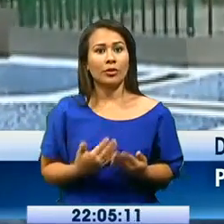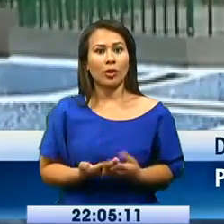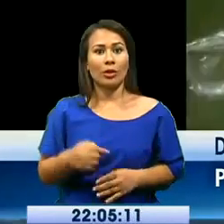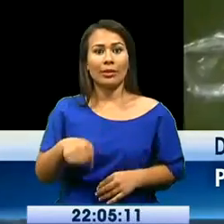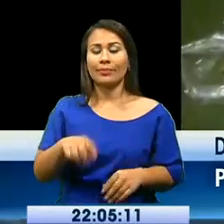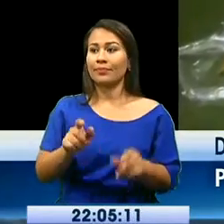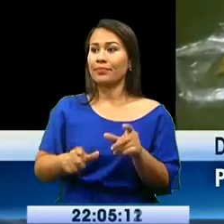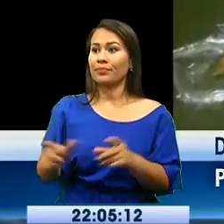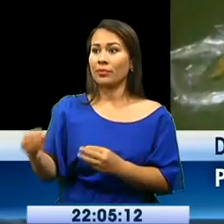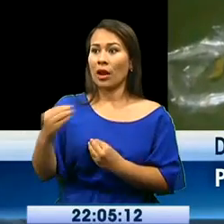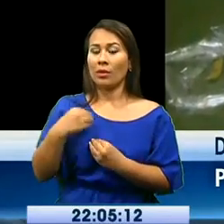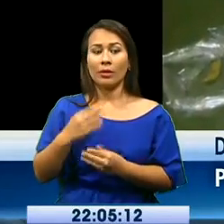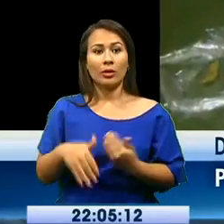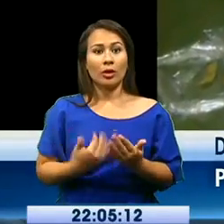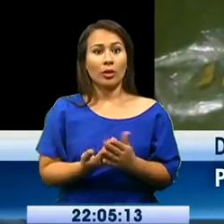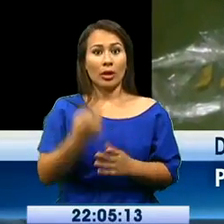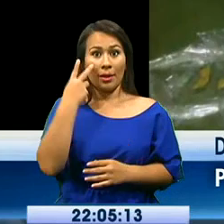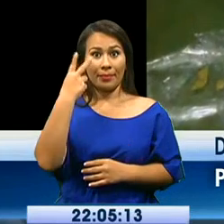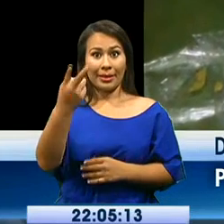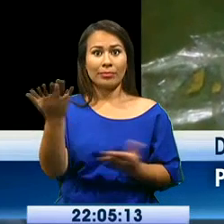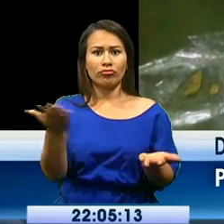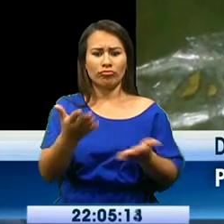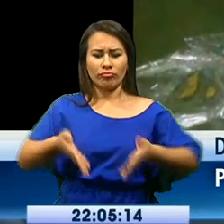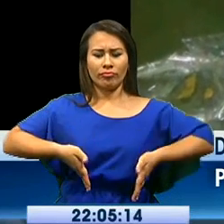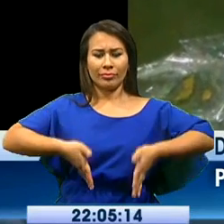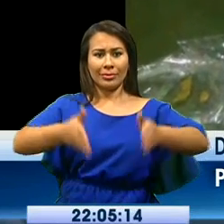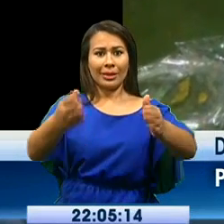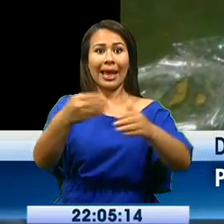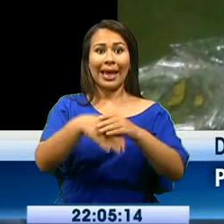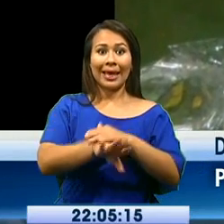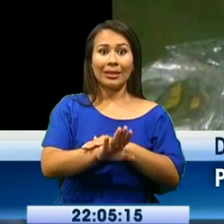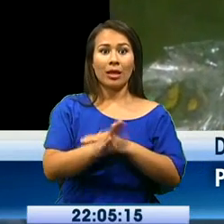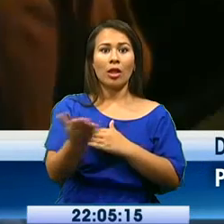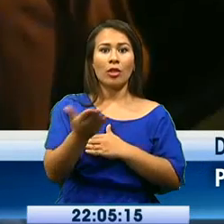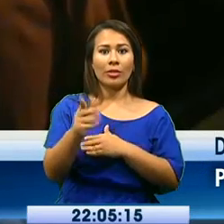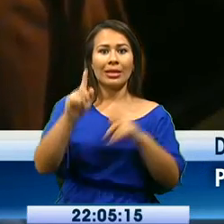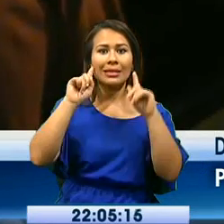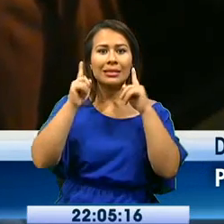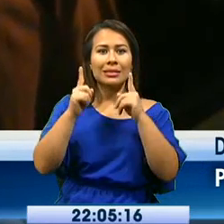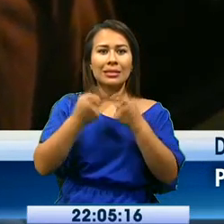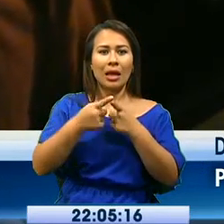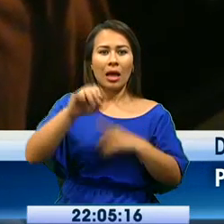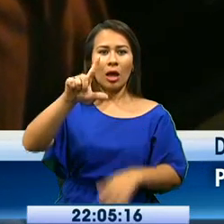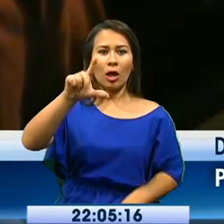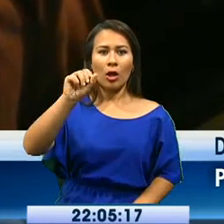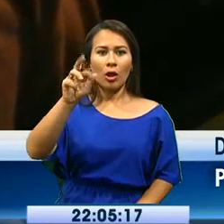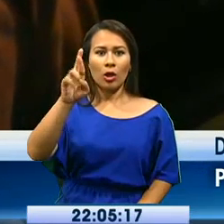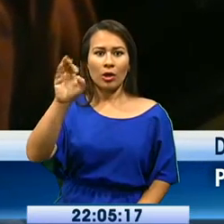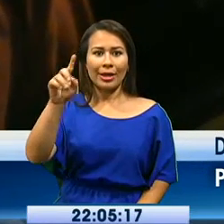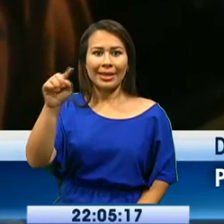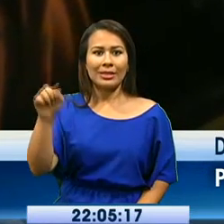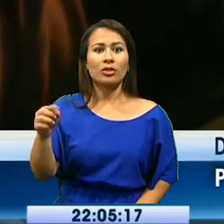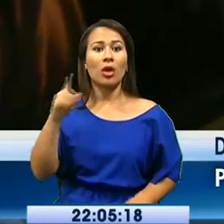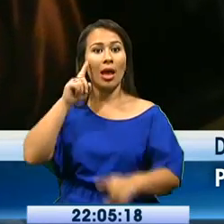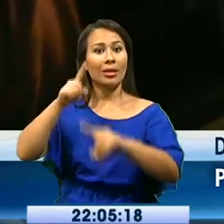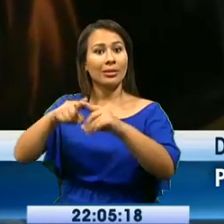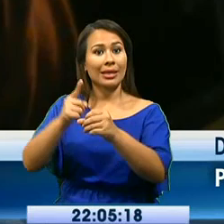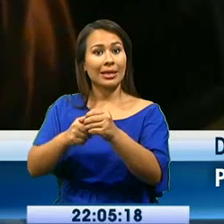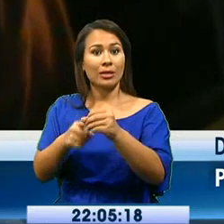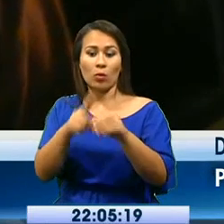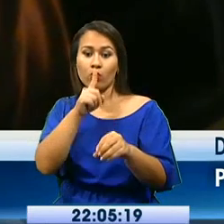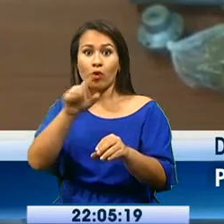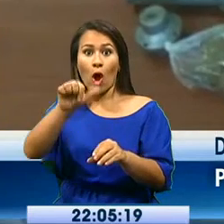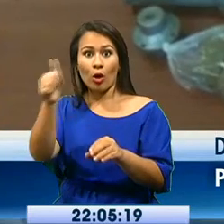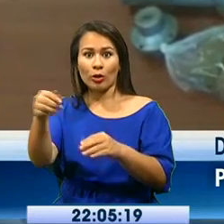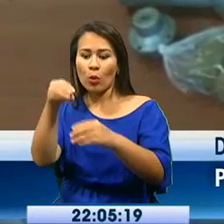ciudadanos. Mientras en interdicción de carreteras, en el ingreso a San Lorenzo, en un bus que cubría la ruta San Lorenzo-Quito, en la bodega del